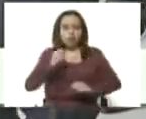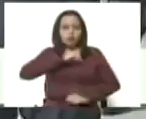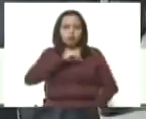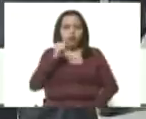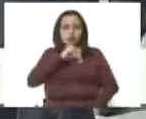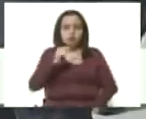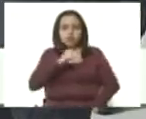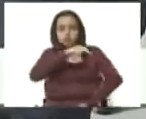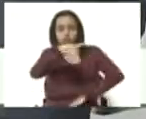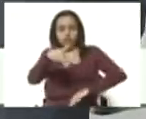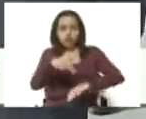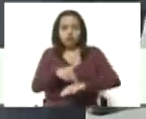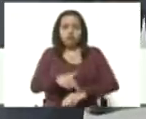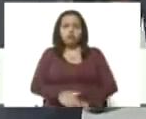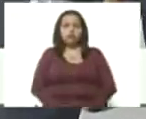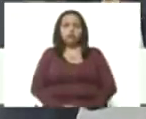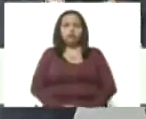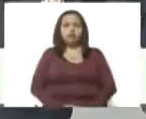nacional.